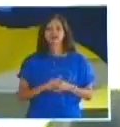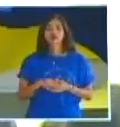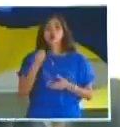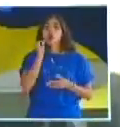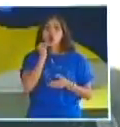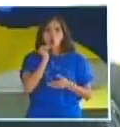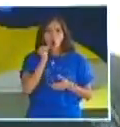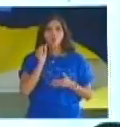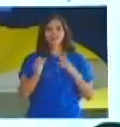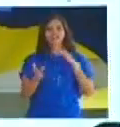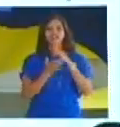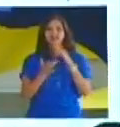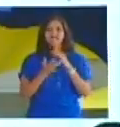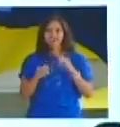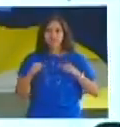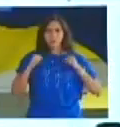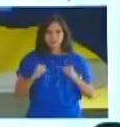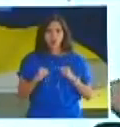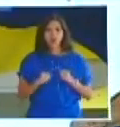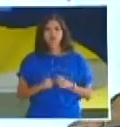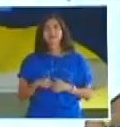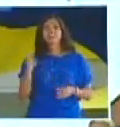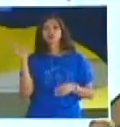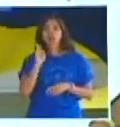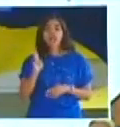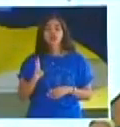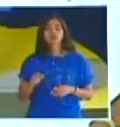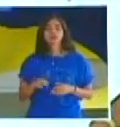joven tecnócrata venezolano.